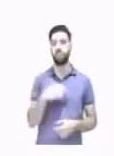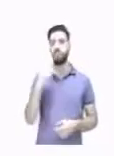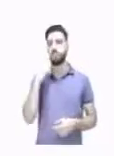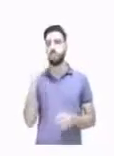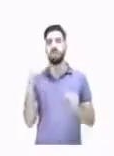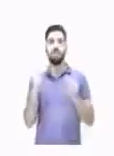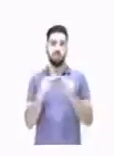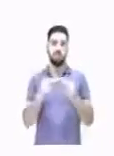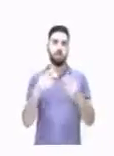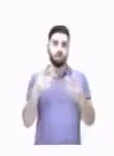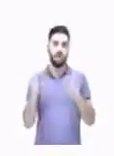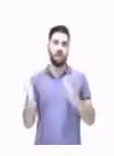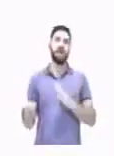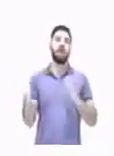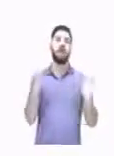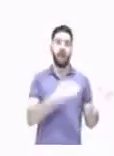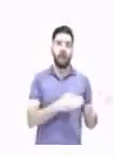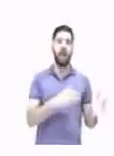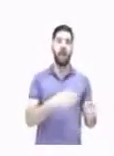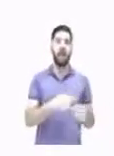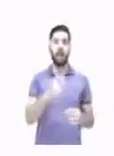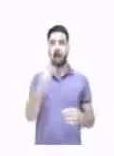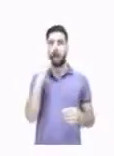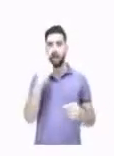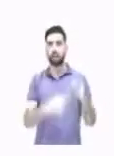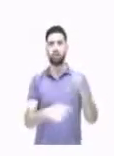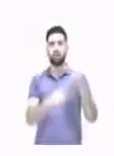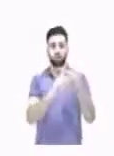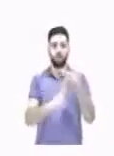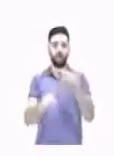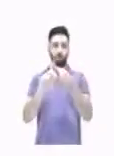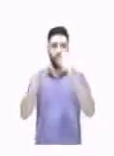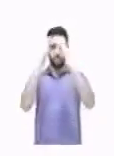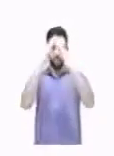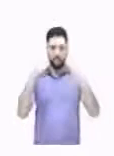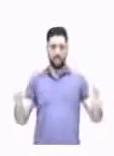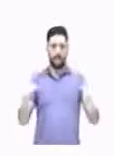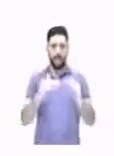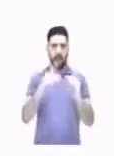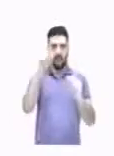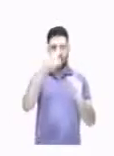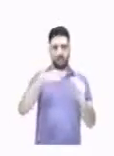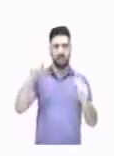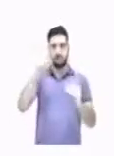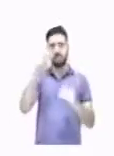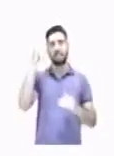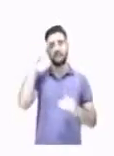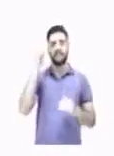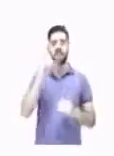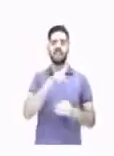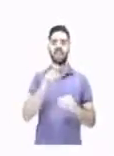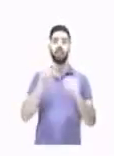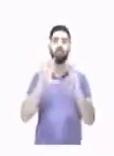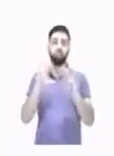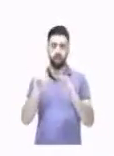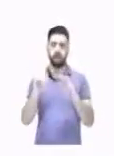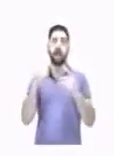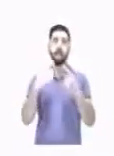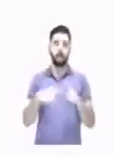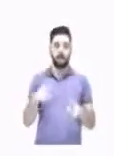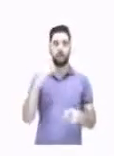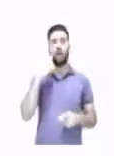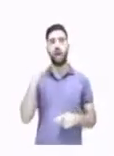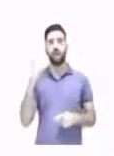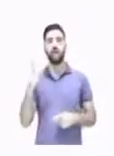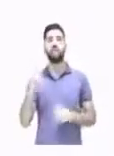ángulos. Necesito encontrar un tercero. Sabemos que la suma de los ángulos internos de un triángulo es 180.